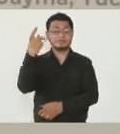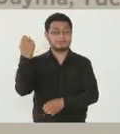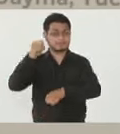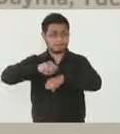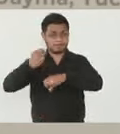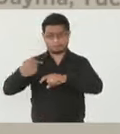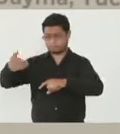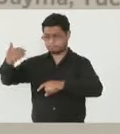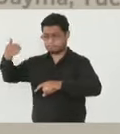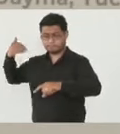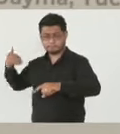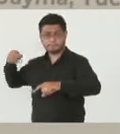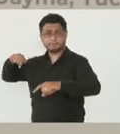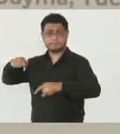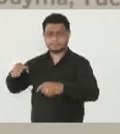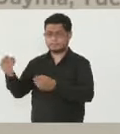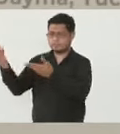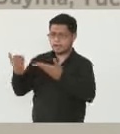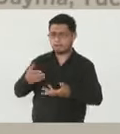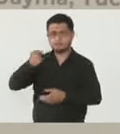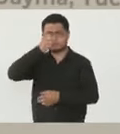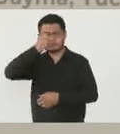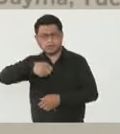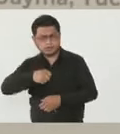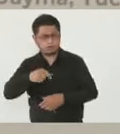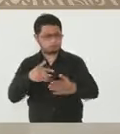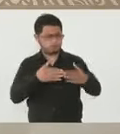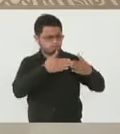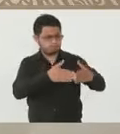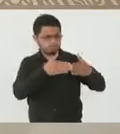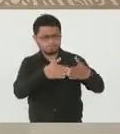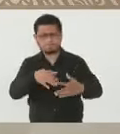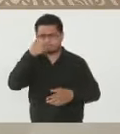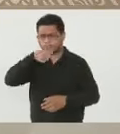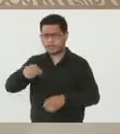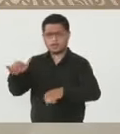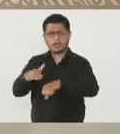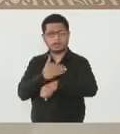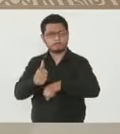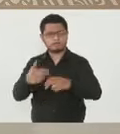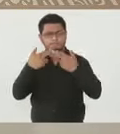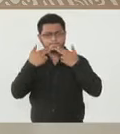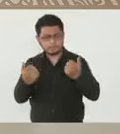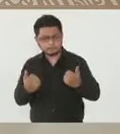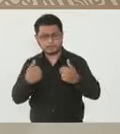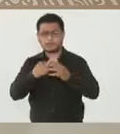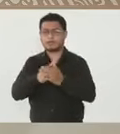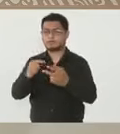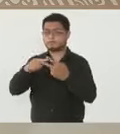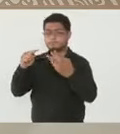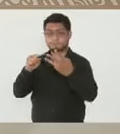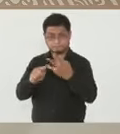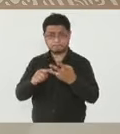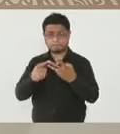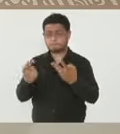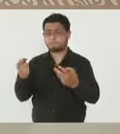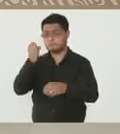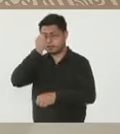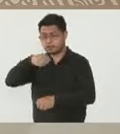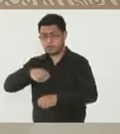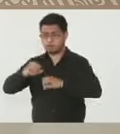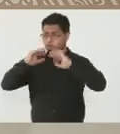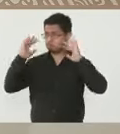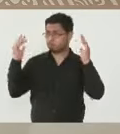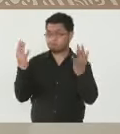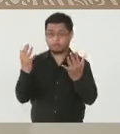con nosotros el secretario de Marina, el secretario de Hacienda, la secretaria de Medio Ambiente y estamos prácticamente ya a punto de lograr un